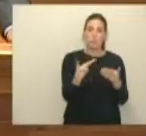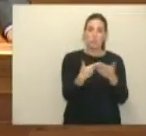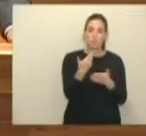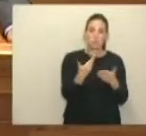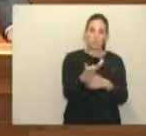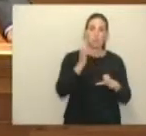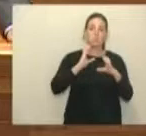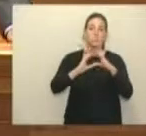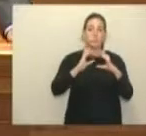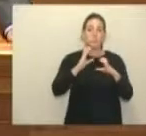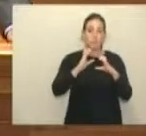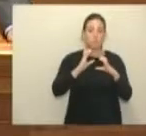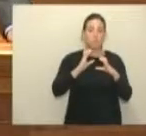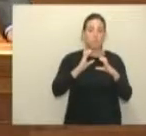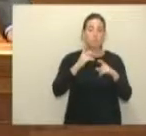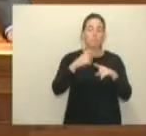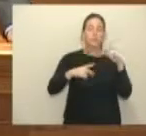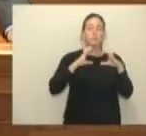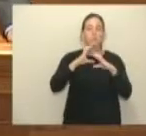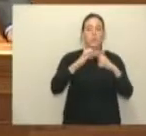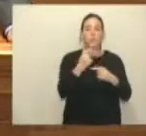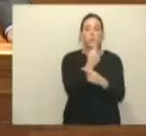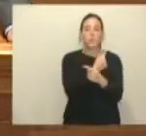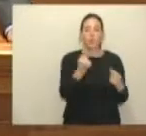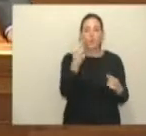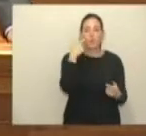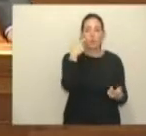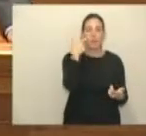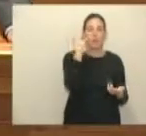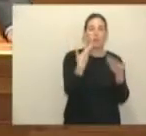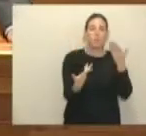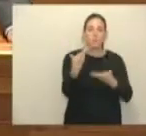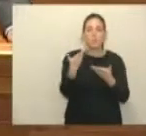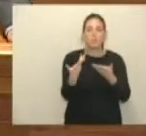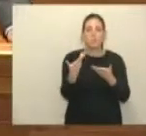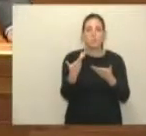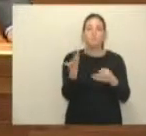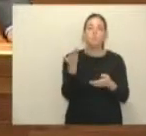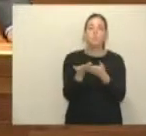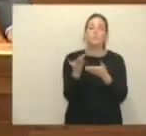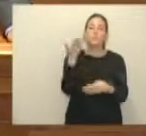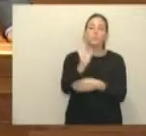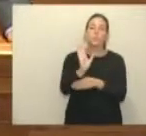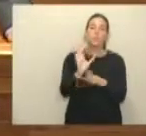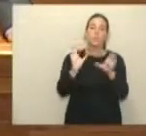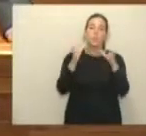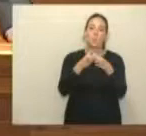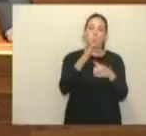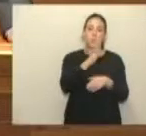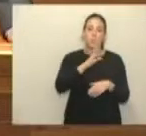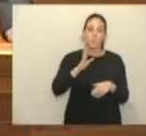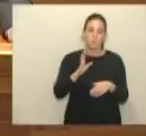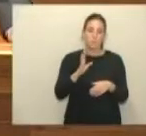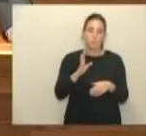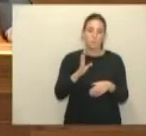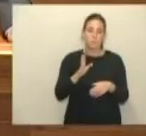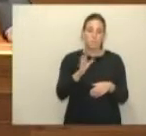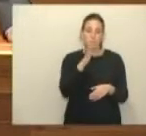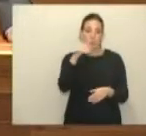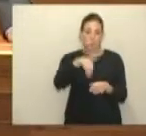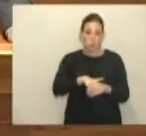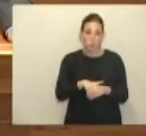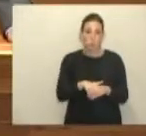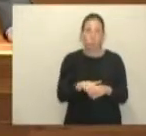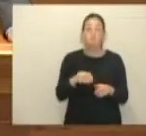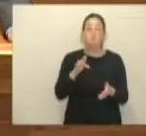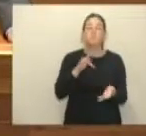comunicación. Y ahora contrastémoslo con la proposición presentada por el Grupo Parlamentario Popular y que vamos a votar. Lo que vamos a votar. Acababa